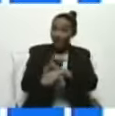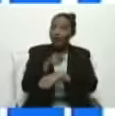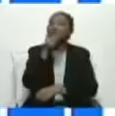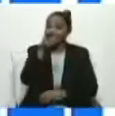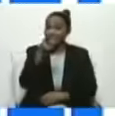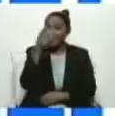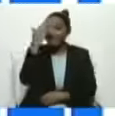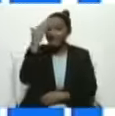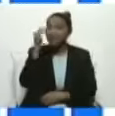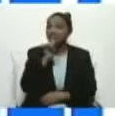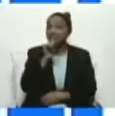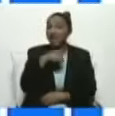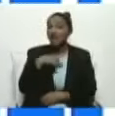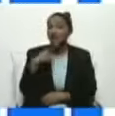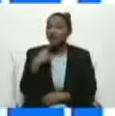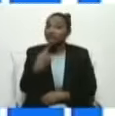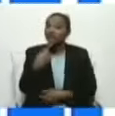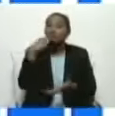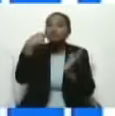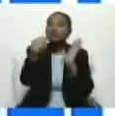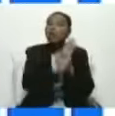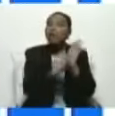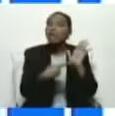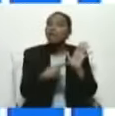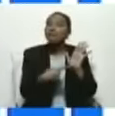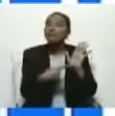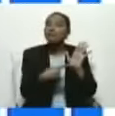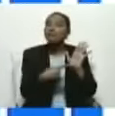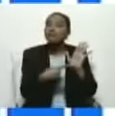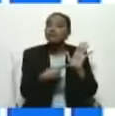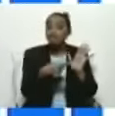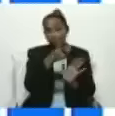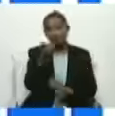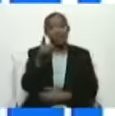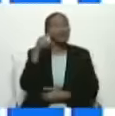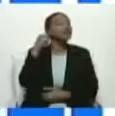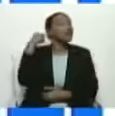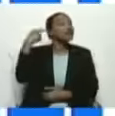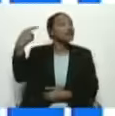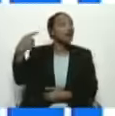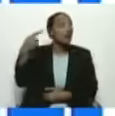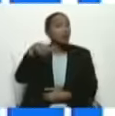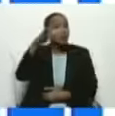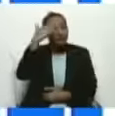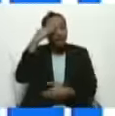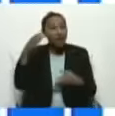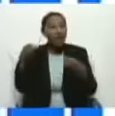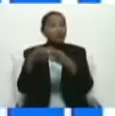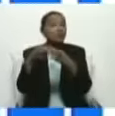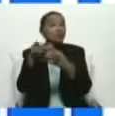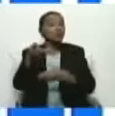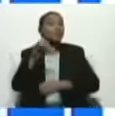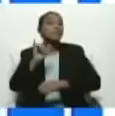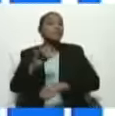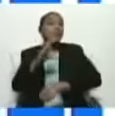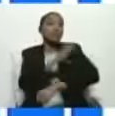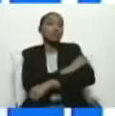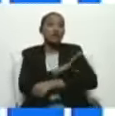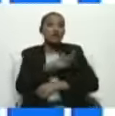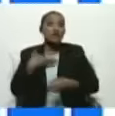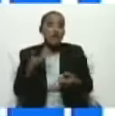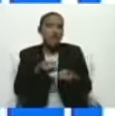quién estoy hablando? Se hacen los locos porque ustedes ya saben cuál es el plan violento de este sector de la ultraderecha.